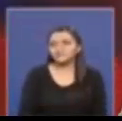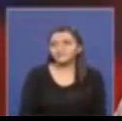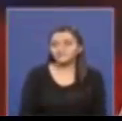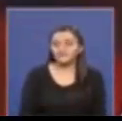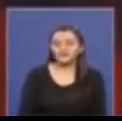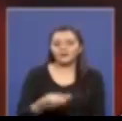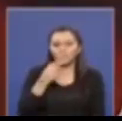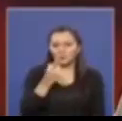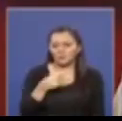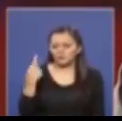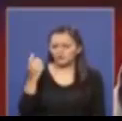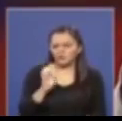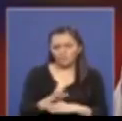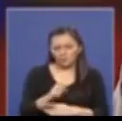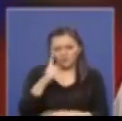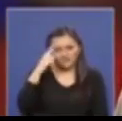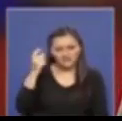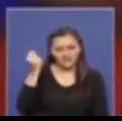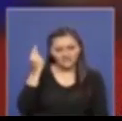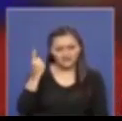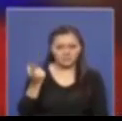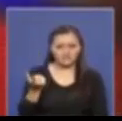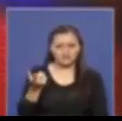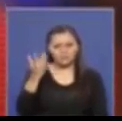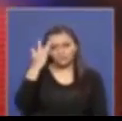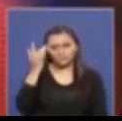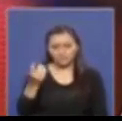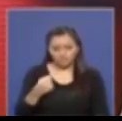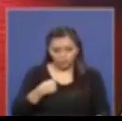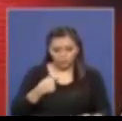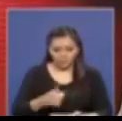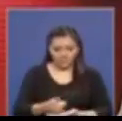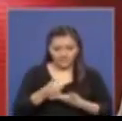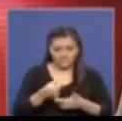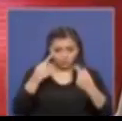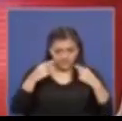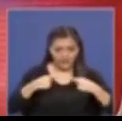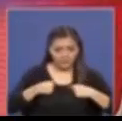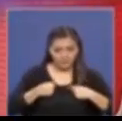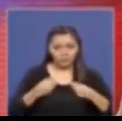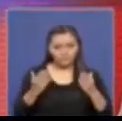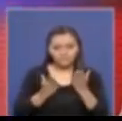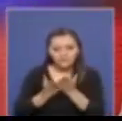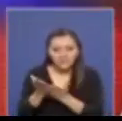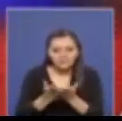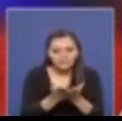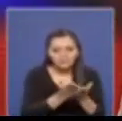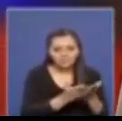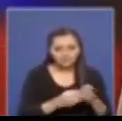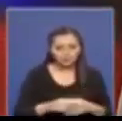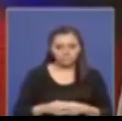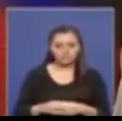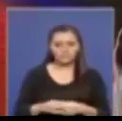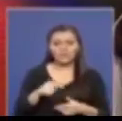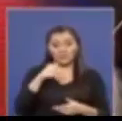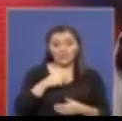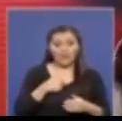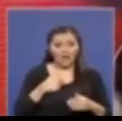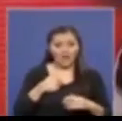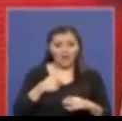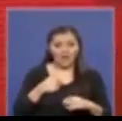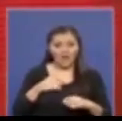el pueblo ecuatoriano sabe, compañeros, que nada hacemos para nosotros, todo para servirlos mejor a ustedes. En esos